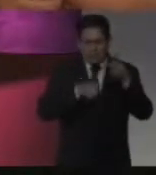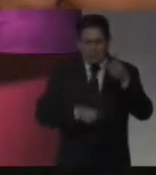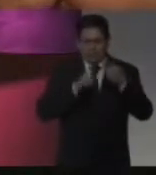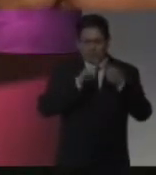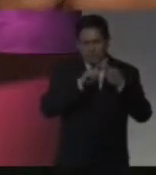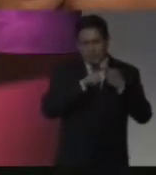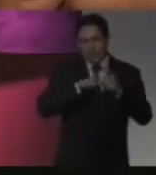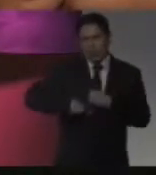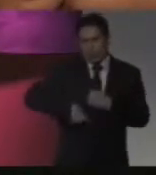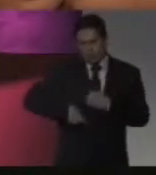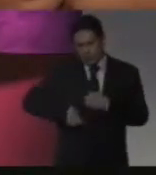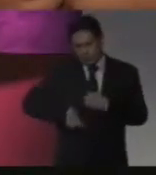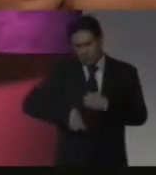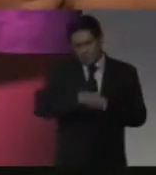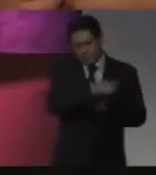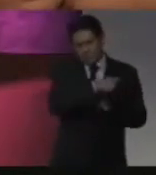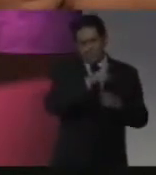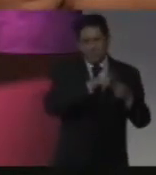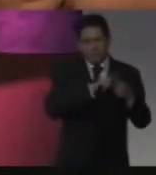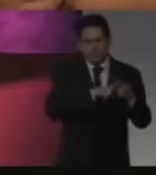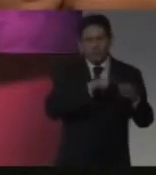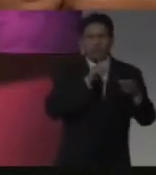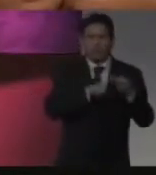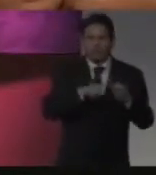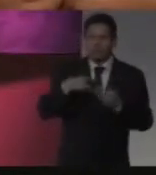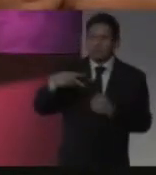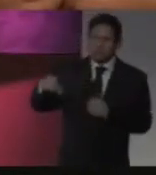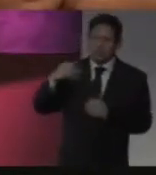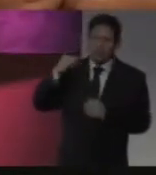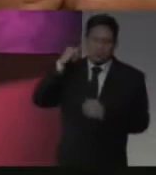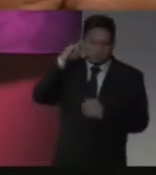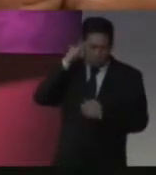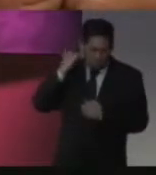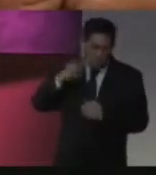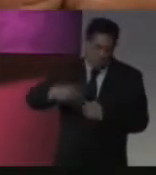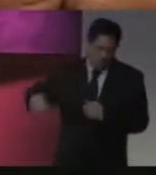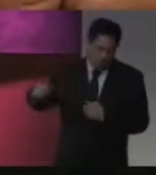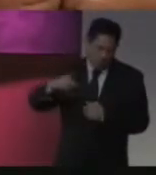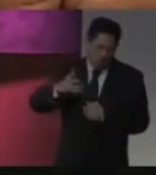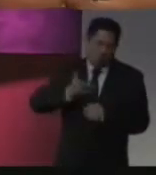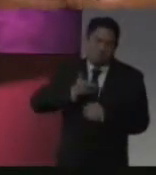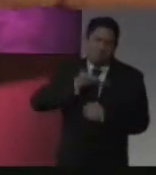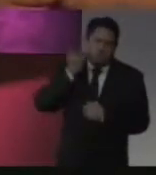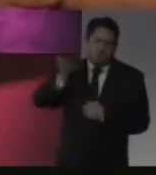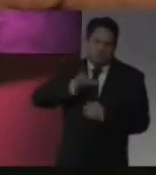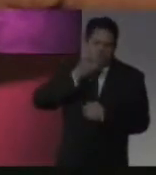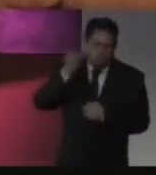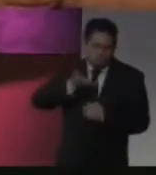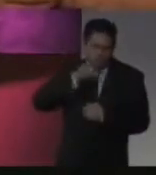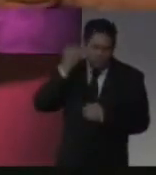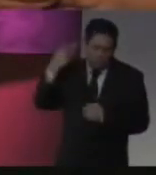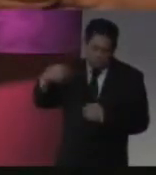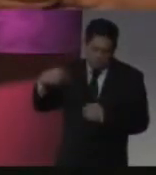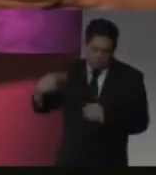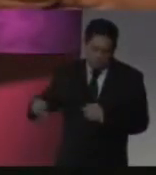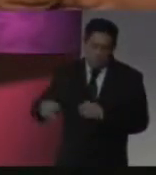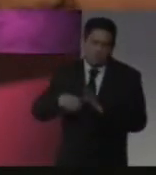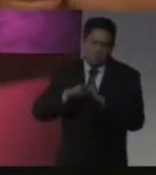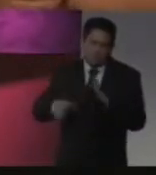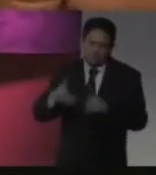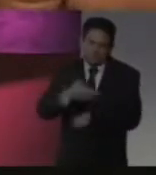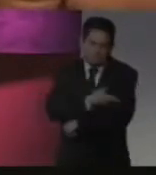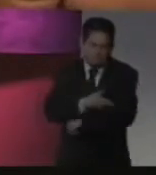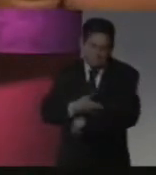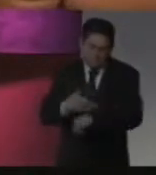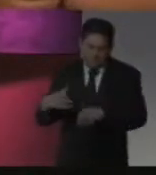oficial, digamos, sí, el sistema tradicional en las comunidades, que empieza desde las familias